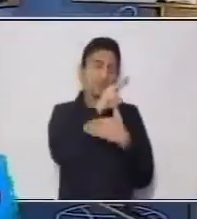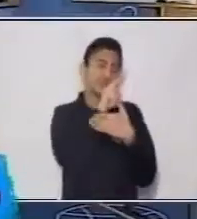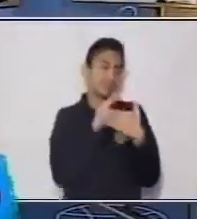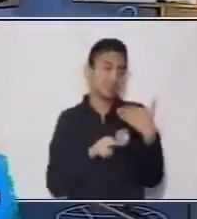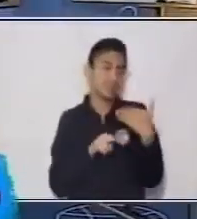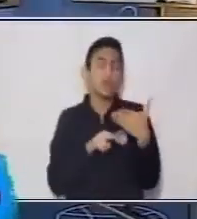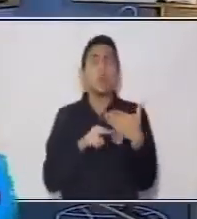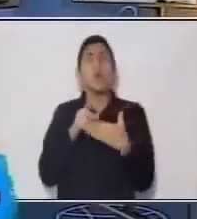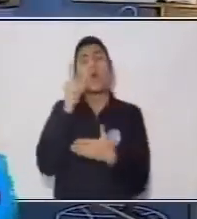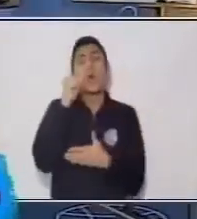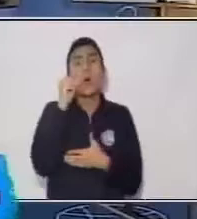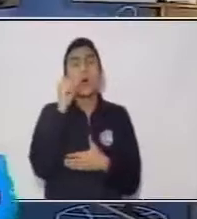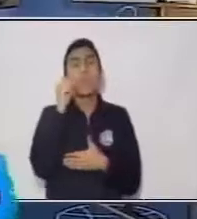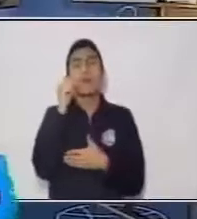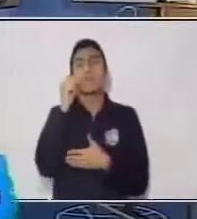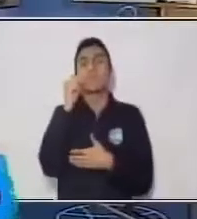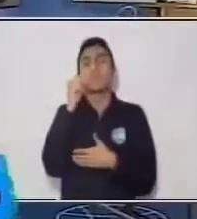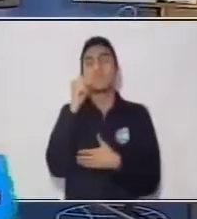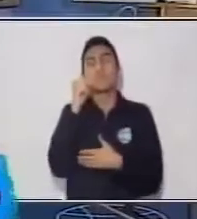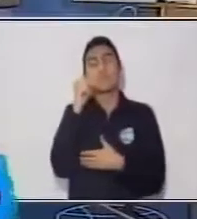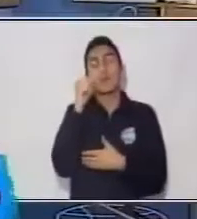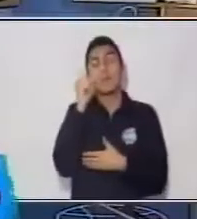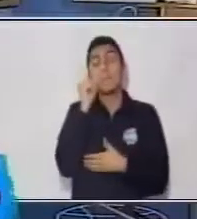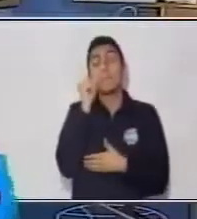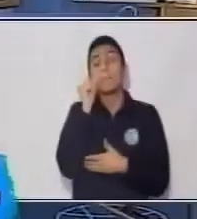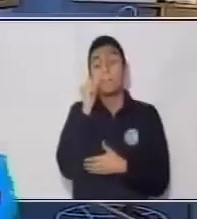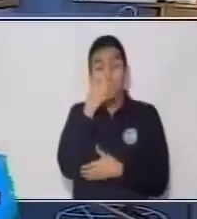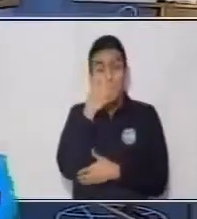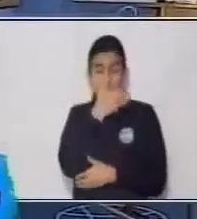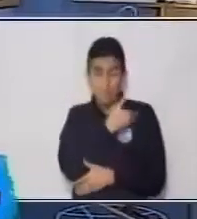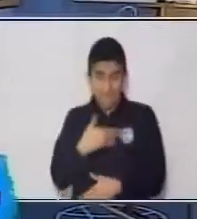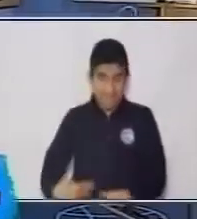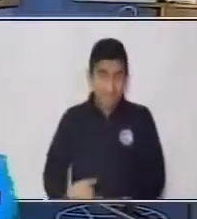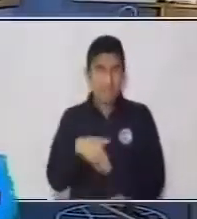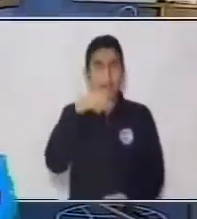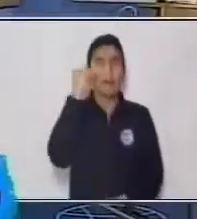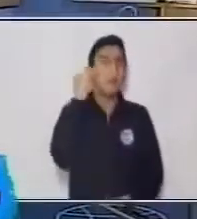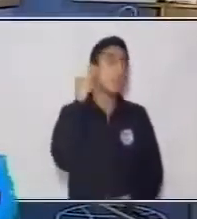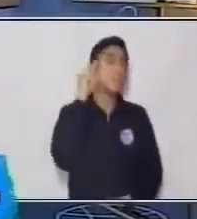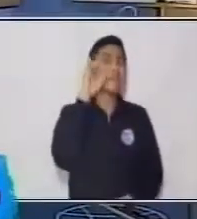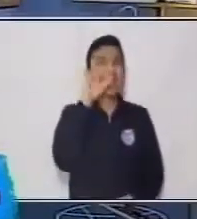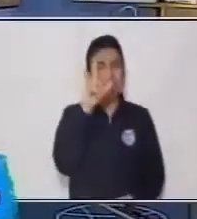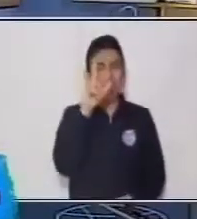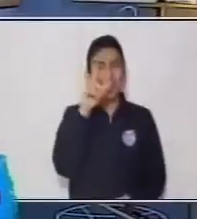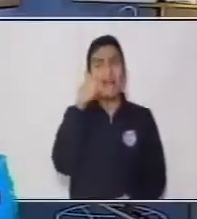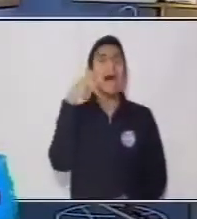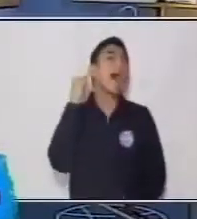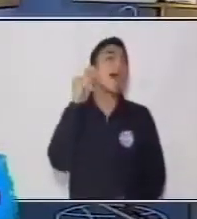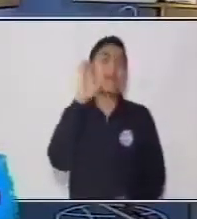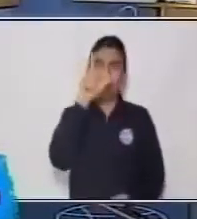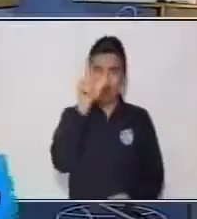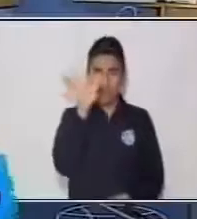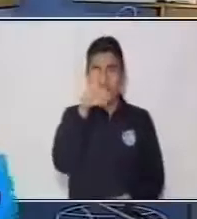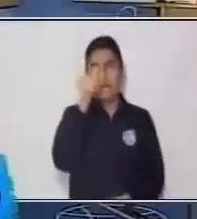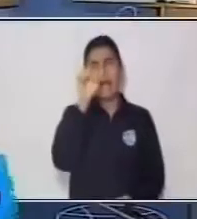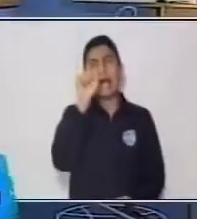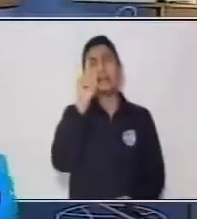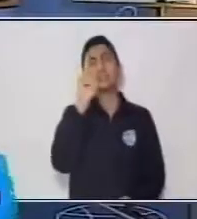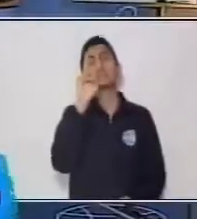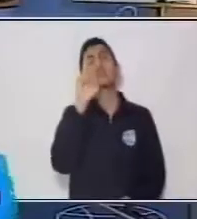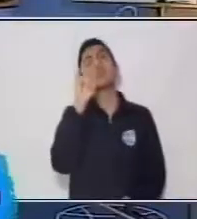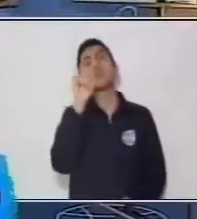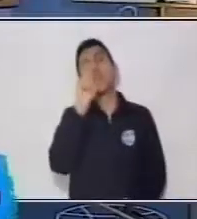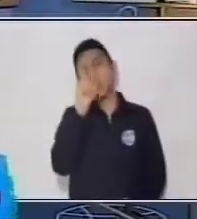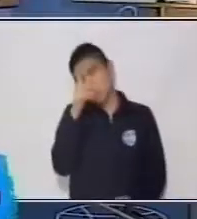de Miguel Ángel Asturias, que es muy interesante y nos habla de una dictadura que hubo en Guatemala. Aunque la literatura siempre